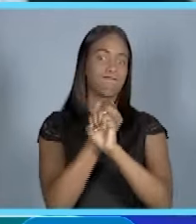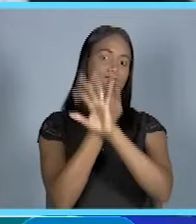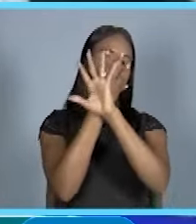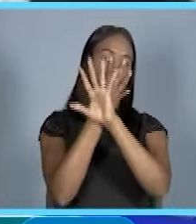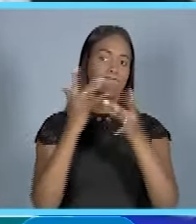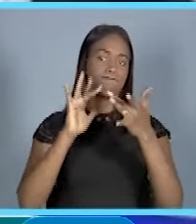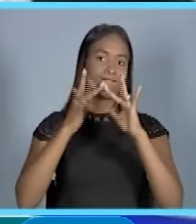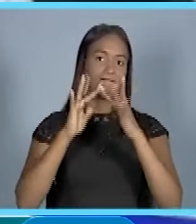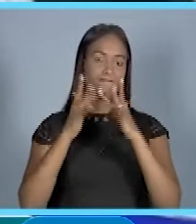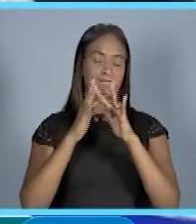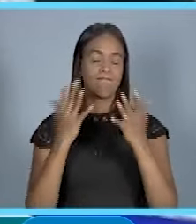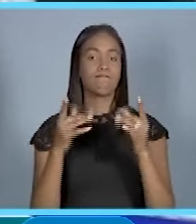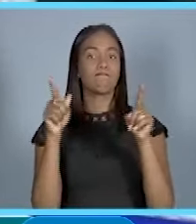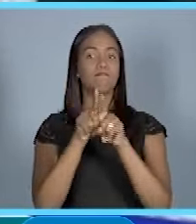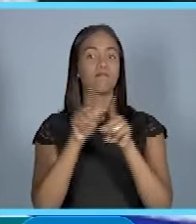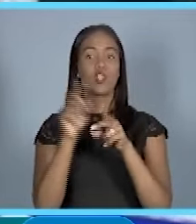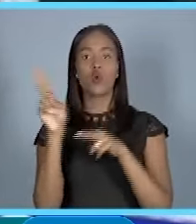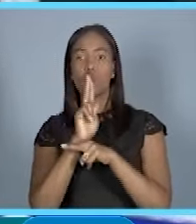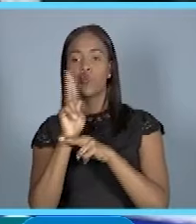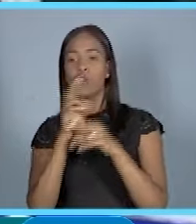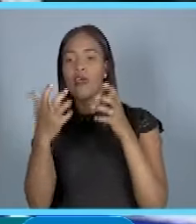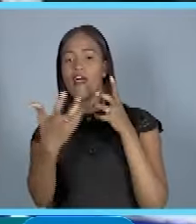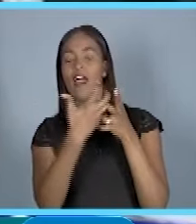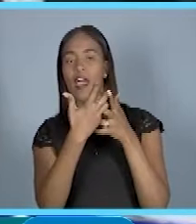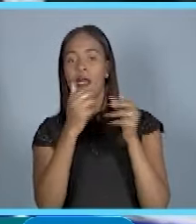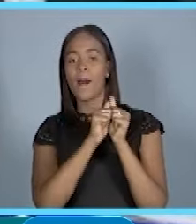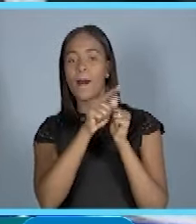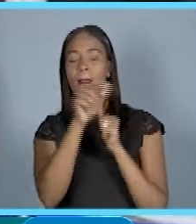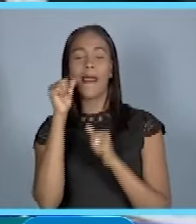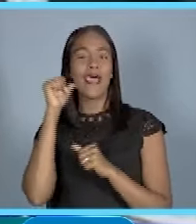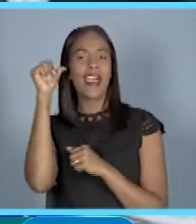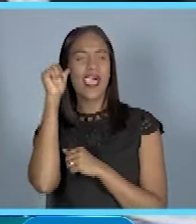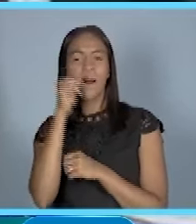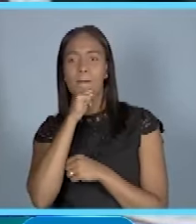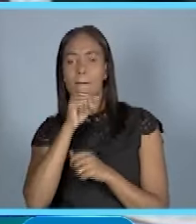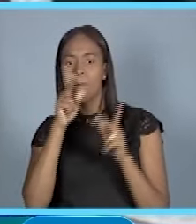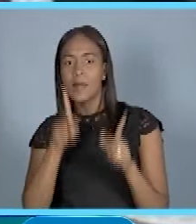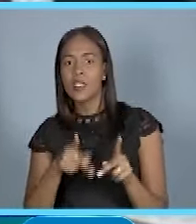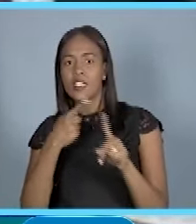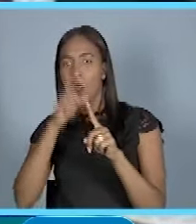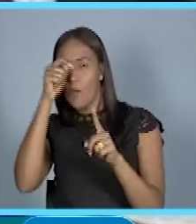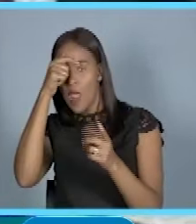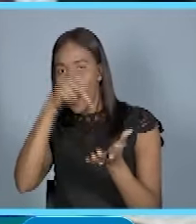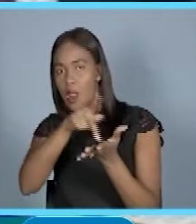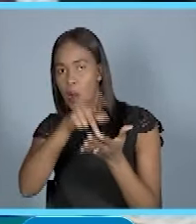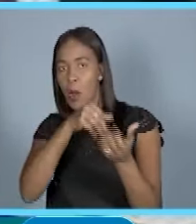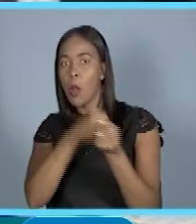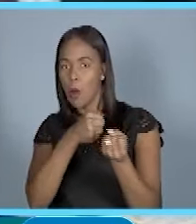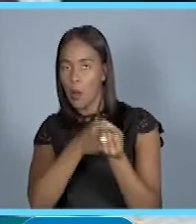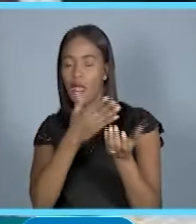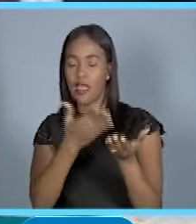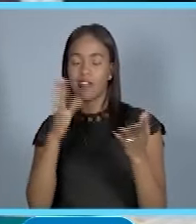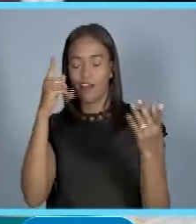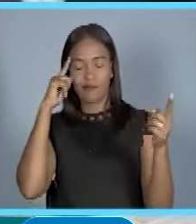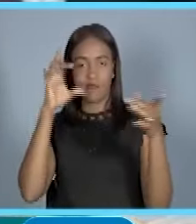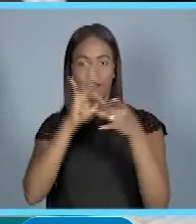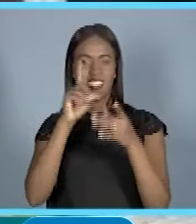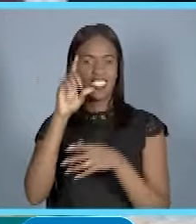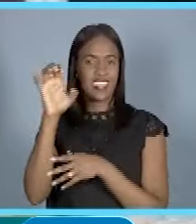internet, cable, con materiales relativos a pensionados o jubilados del Estado. El convenio fue firmado por el licenciado Juan